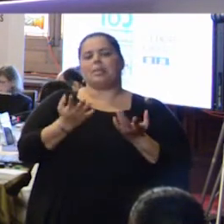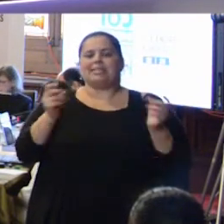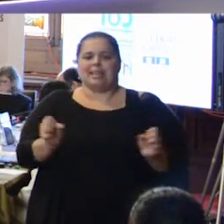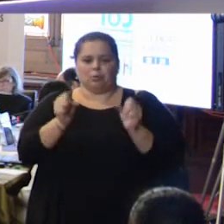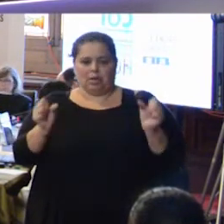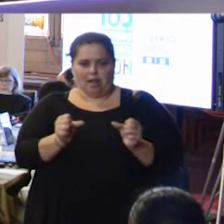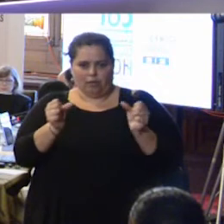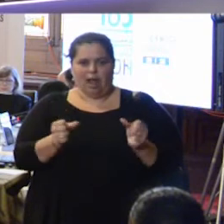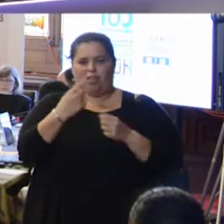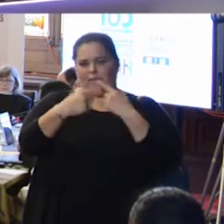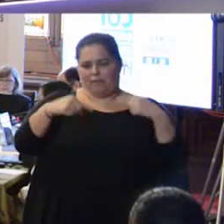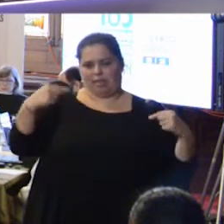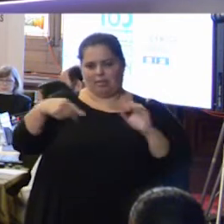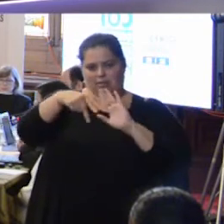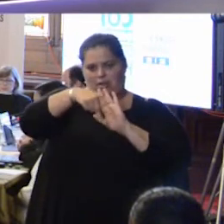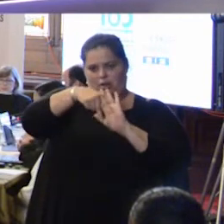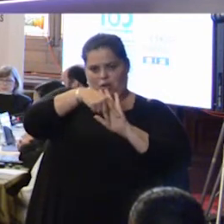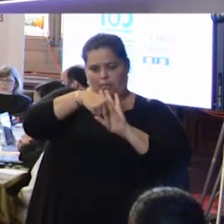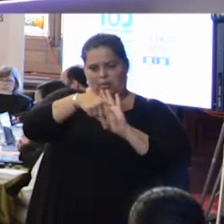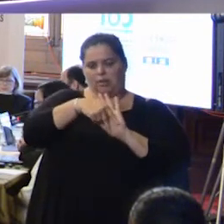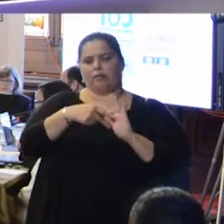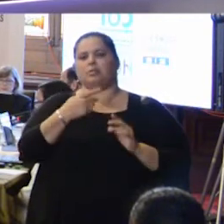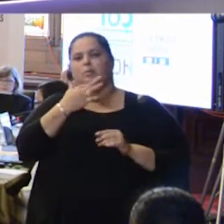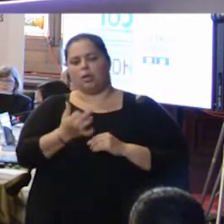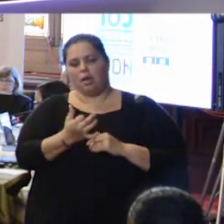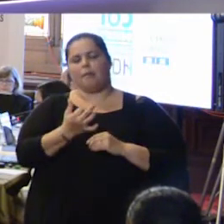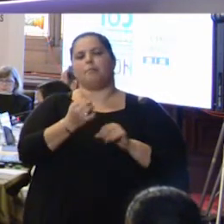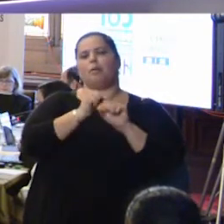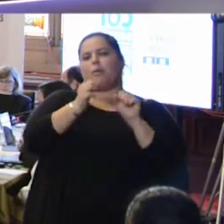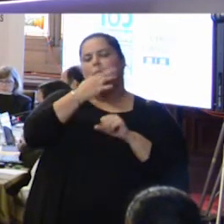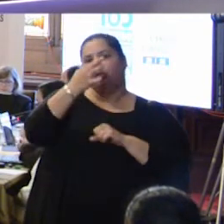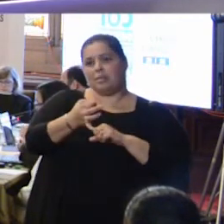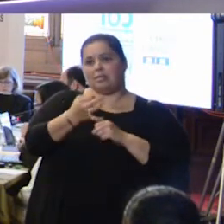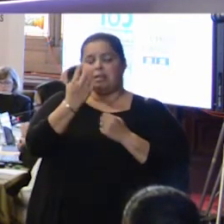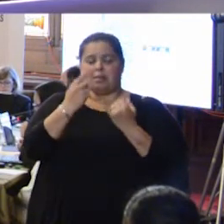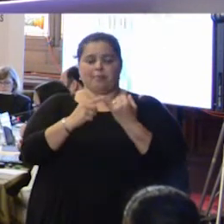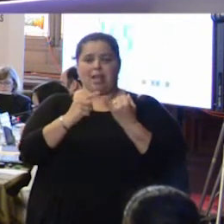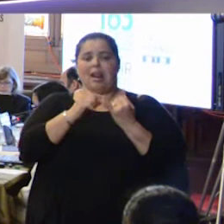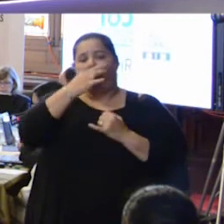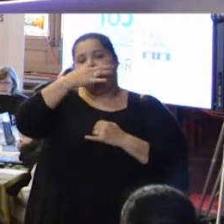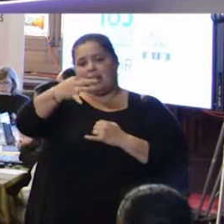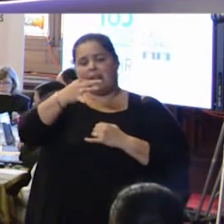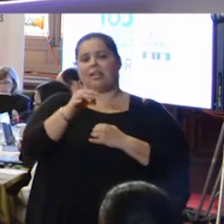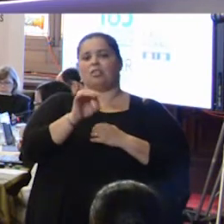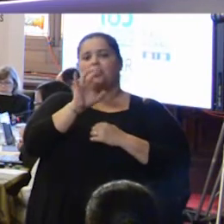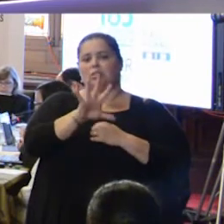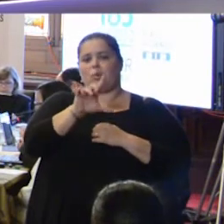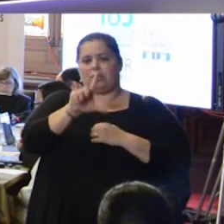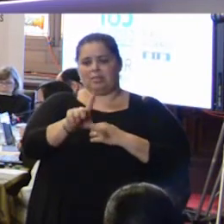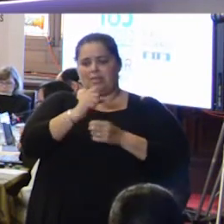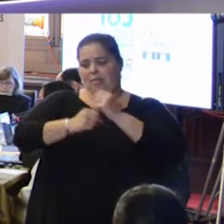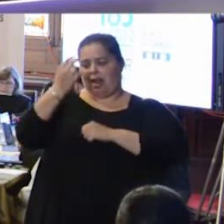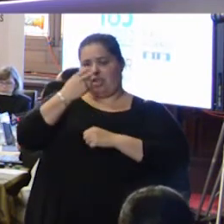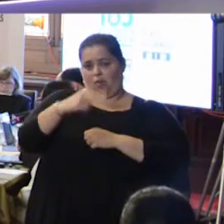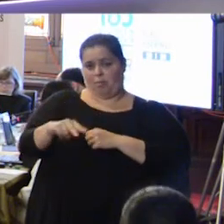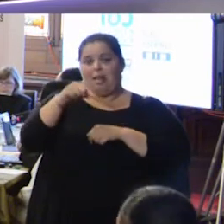se han elaborado distintas normativas. Dentro de ellas, por ejemplo, podemos mencionar el decreto 57 del 2000. Este decreto lo